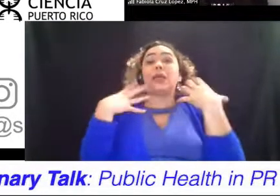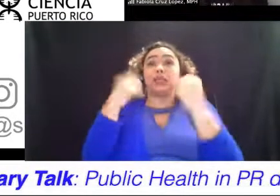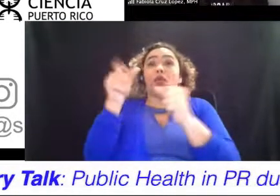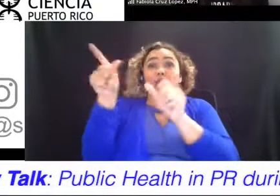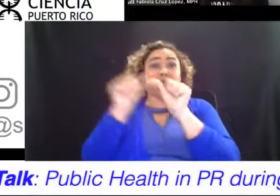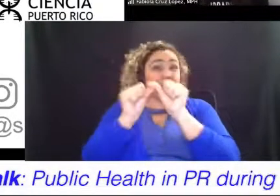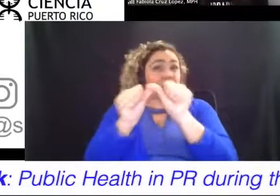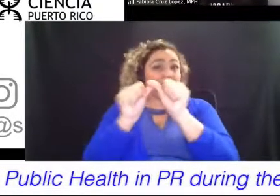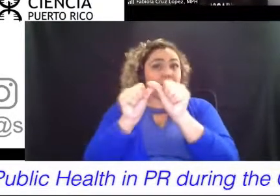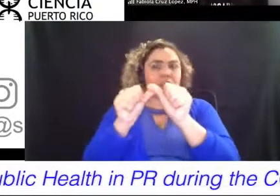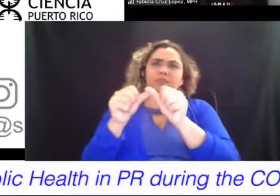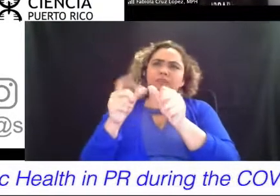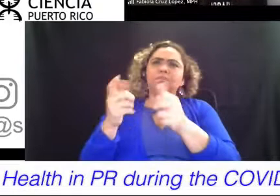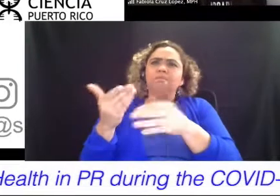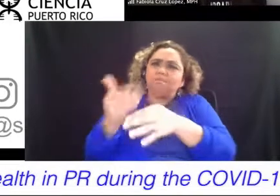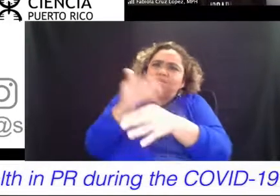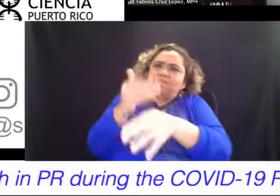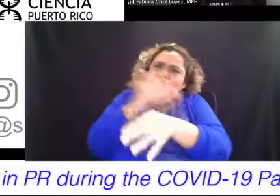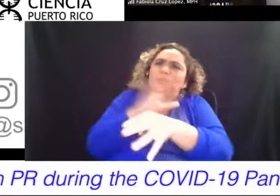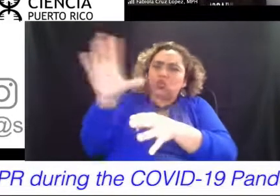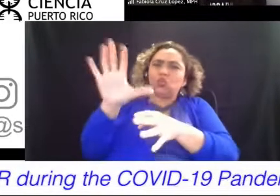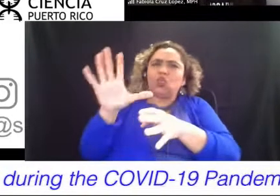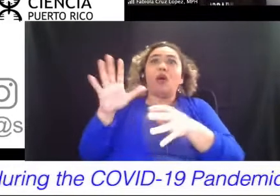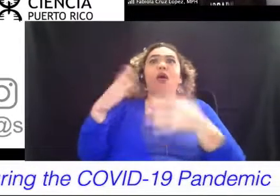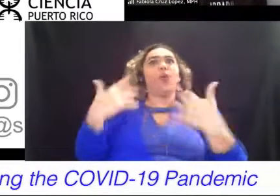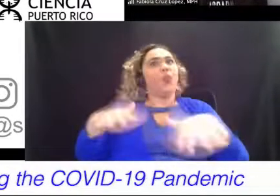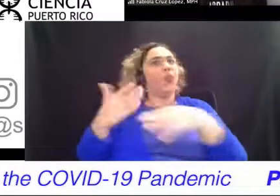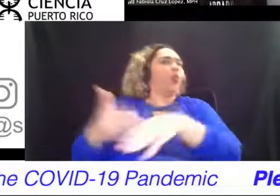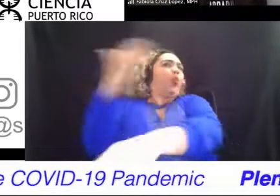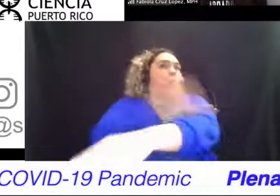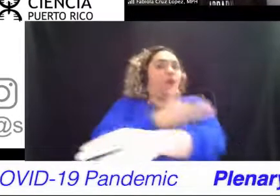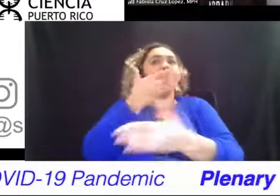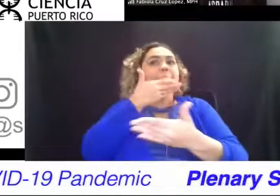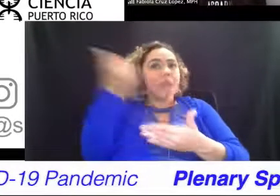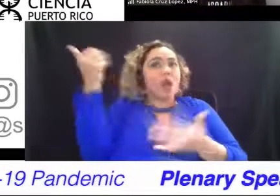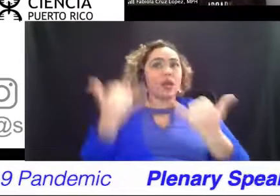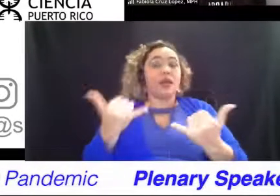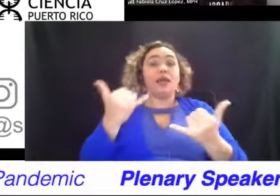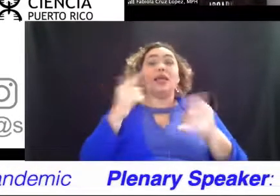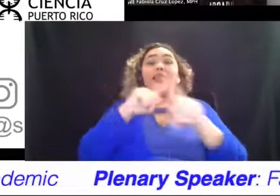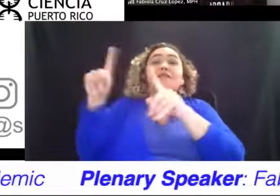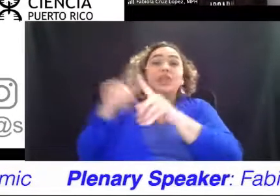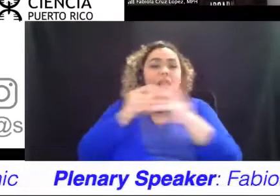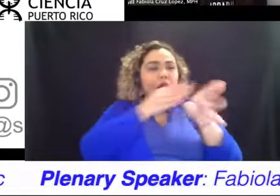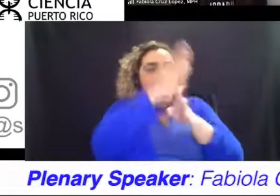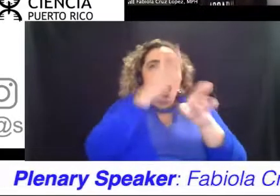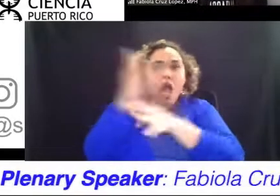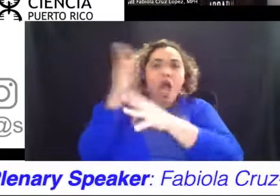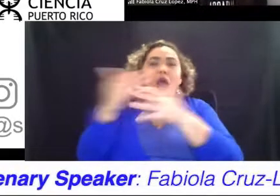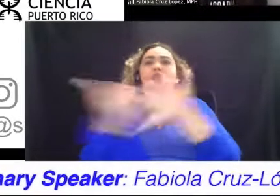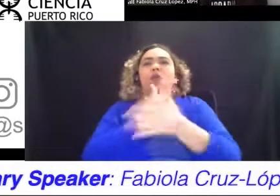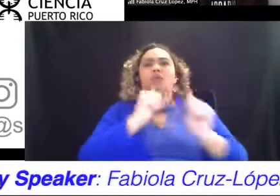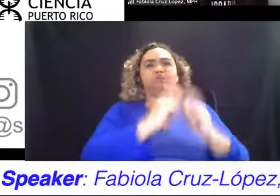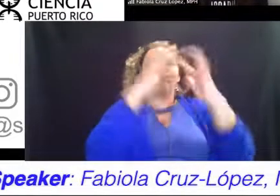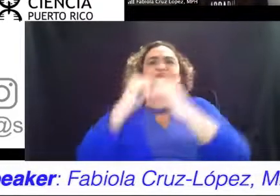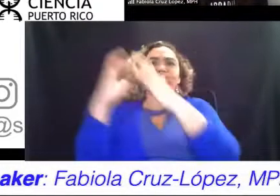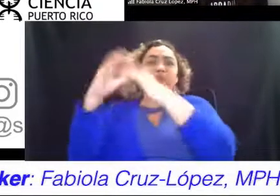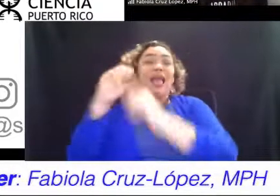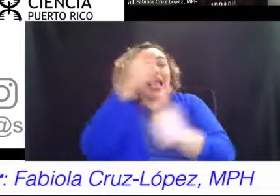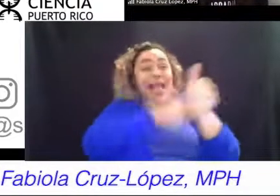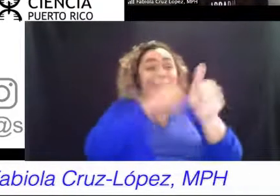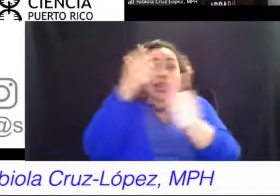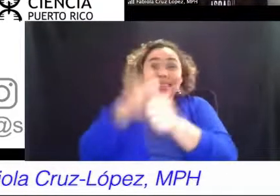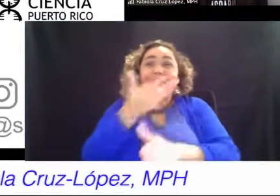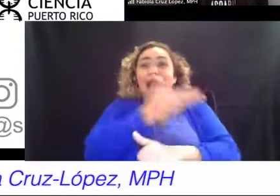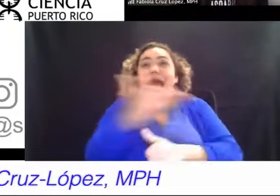continúa fortaleciendo su respuesta de una forma increíble. Las distintas ramas que se están creando, cada cosa que hacen,